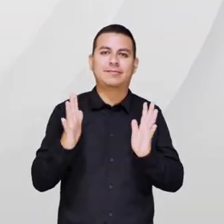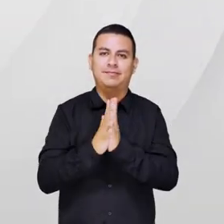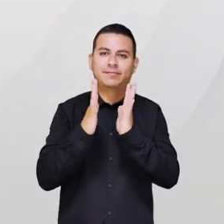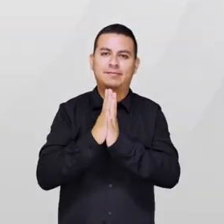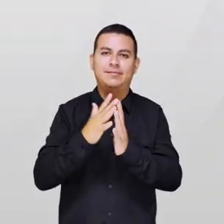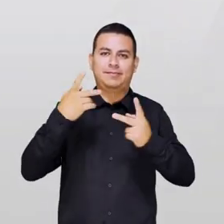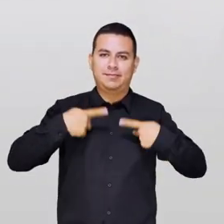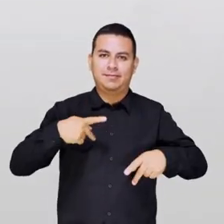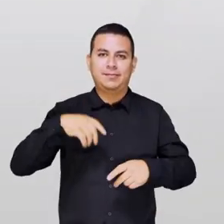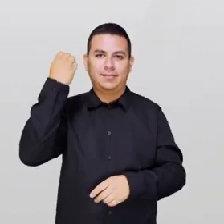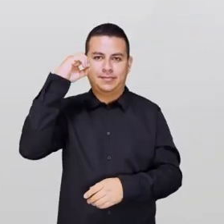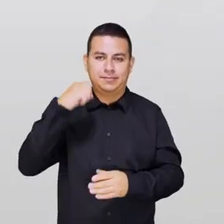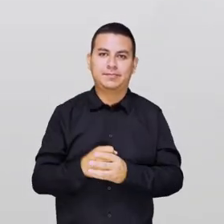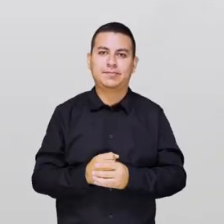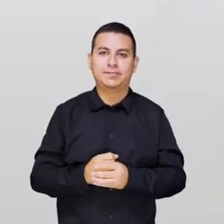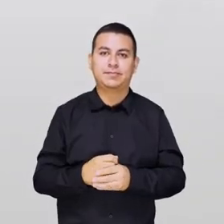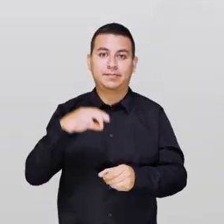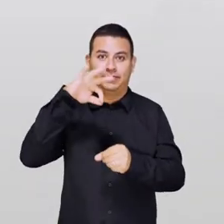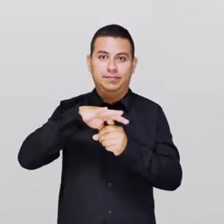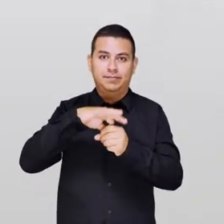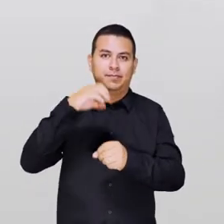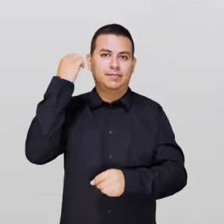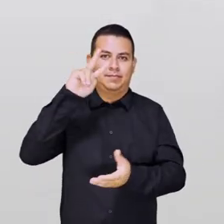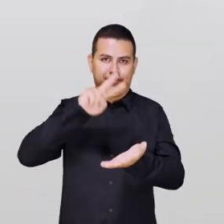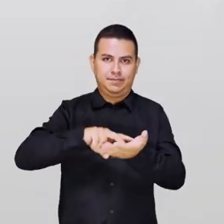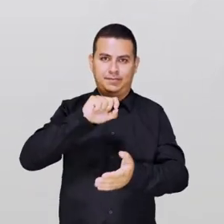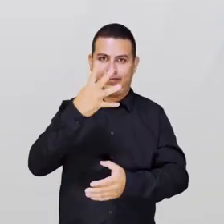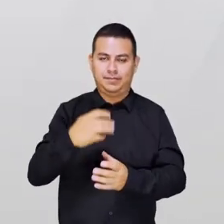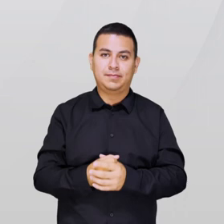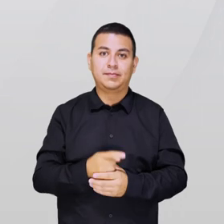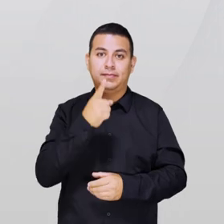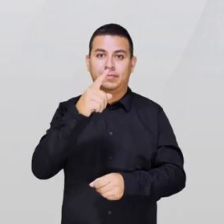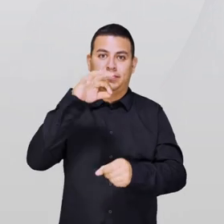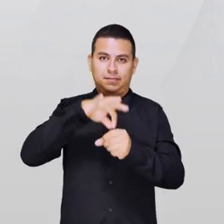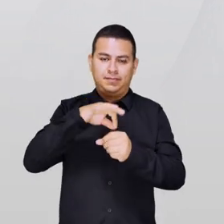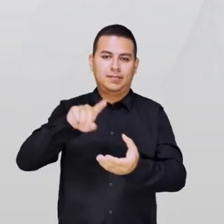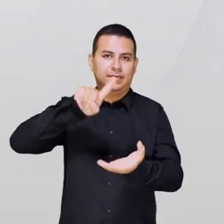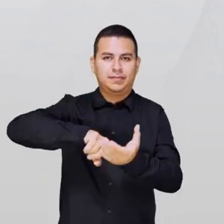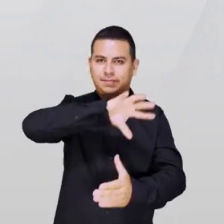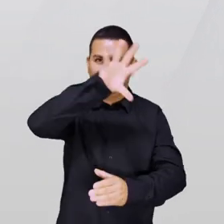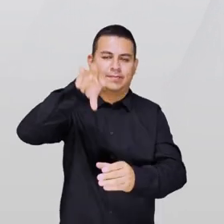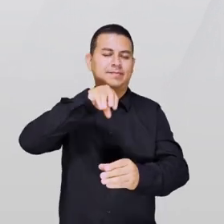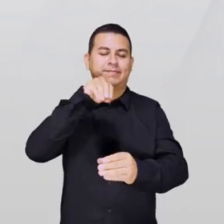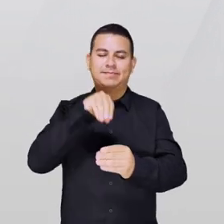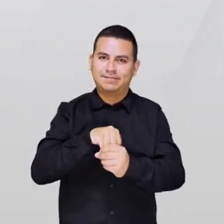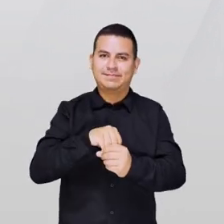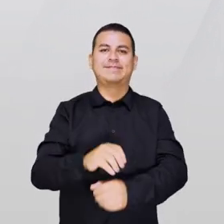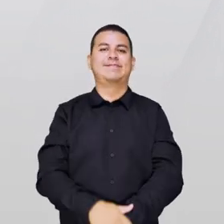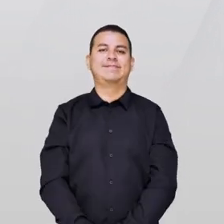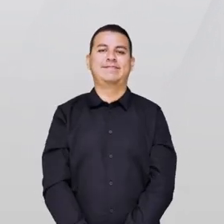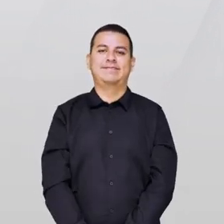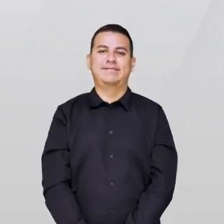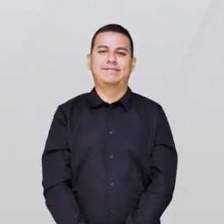y de Participación Ciudadana de Oaxaca. Elecciones Oaxaca 2024. Tu voto lo puede todo.